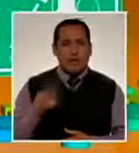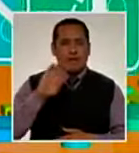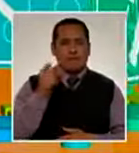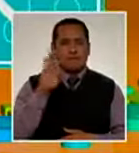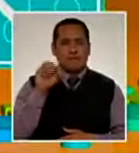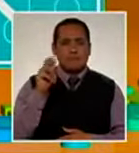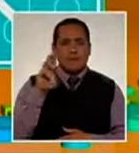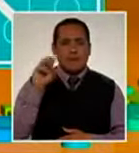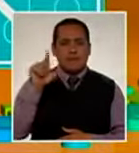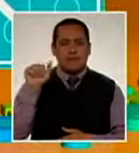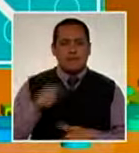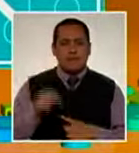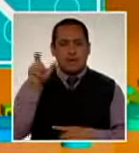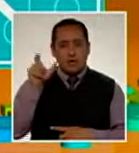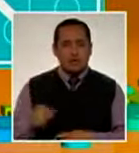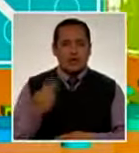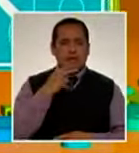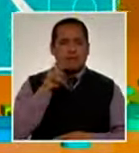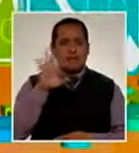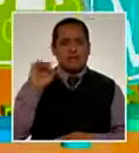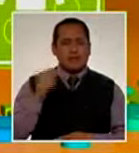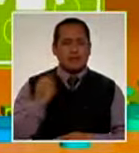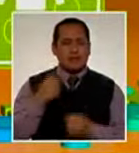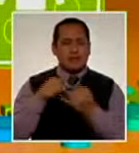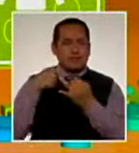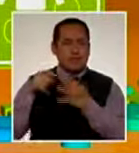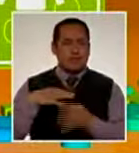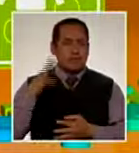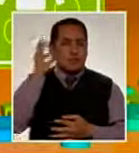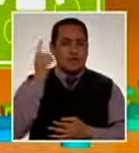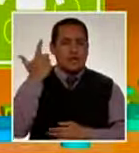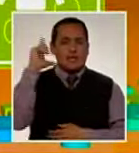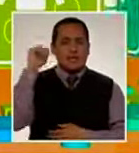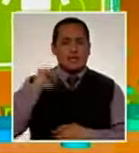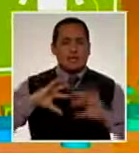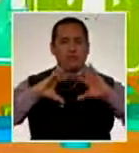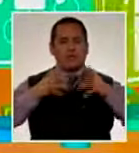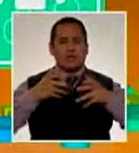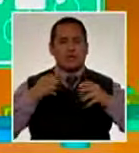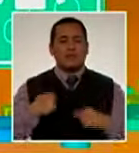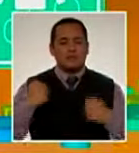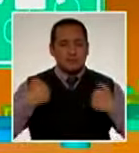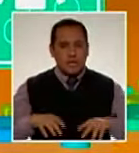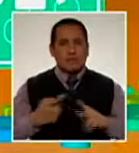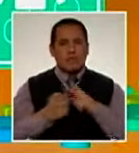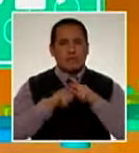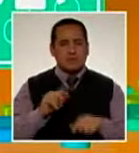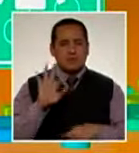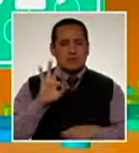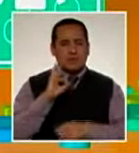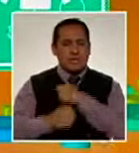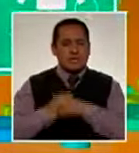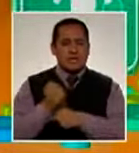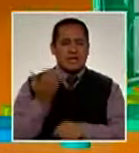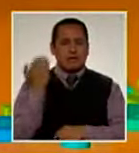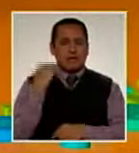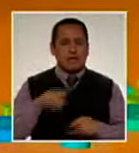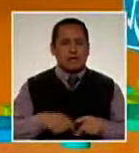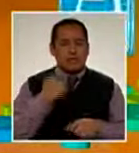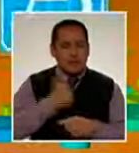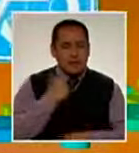considerada una de las 25 mujeres lideresas con discapacidad a nivel mundial. Hemos comenzado ya desde hace tres años